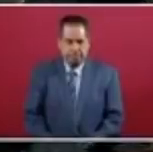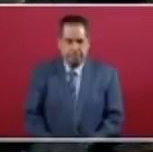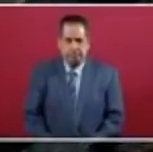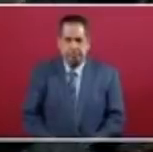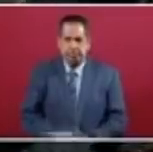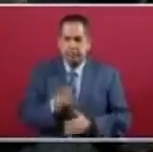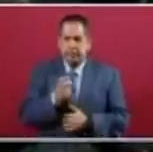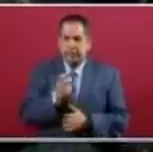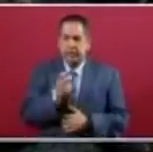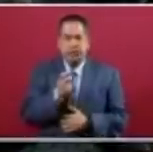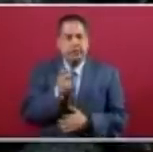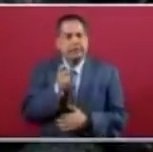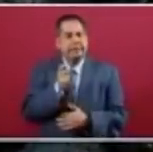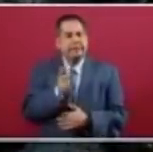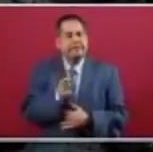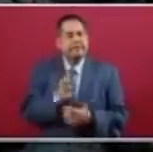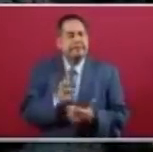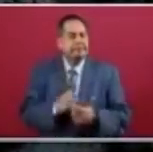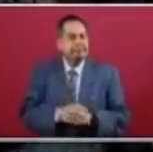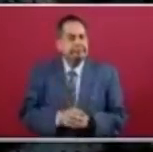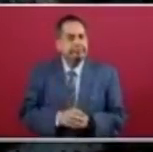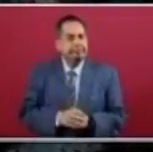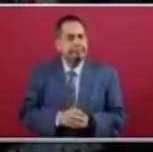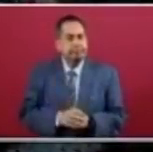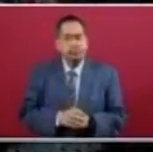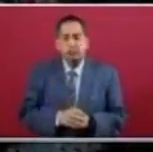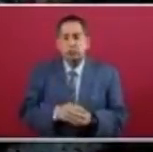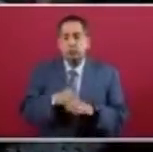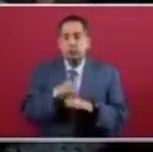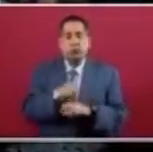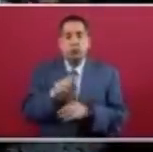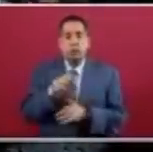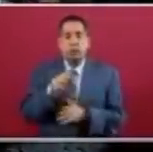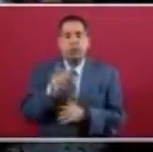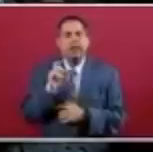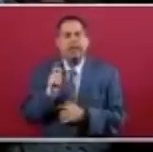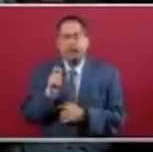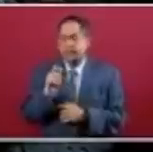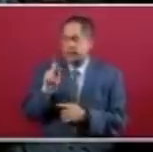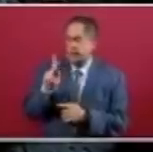esto tiene que ver con el plan